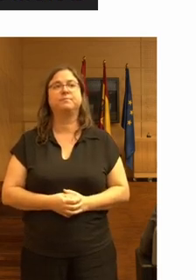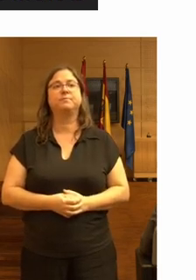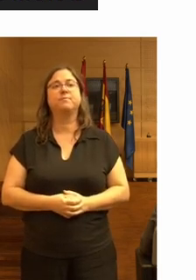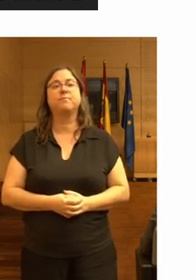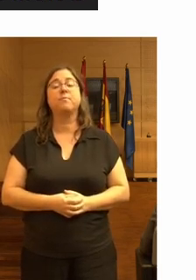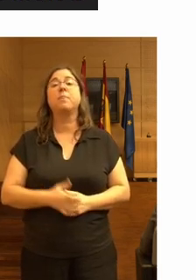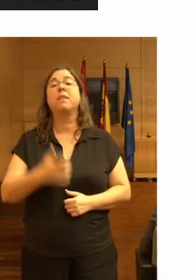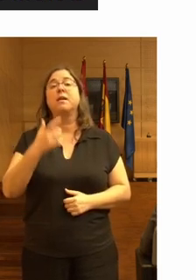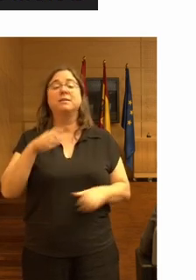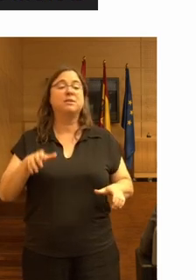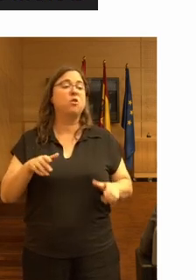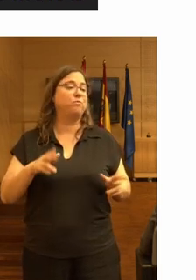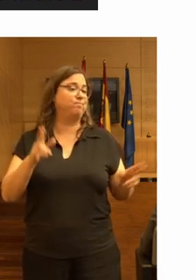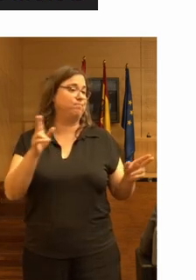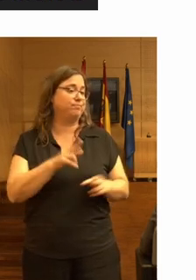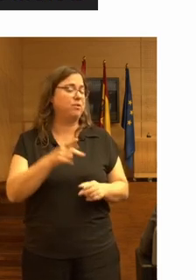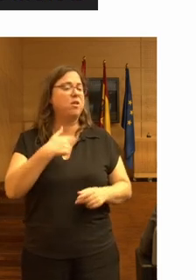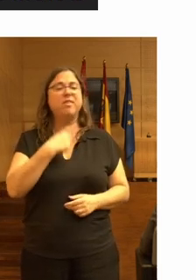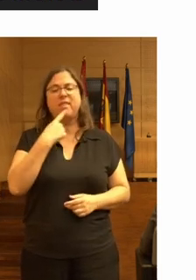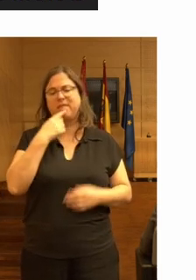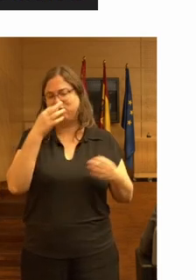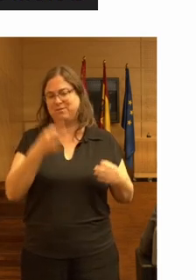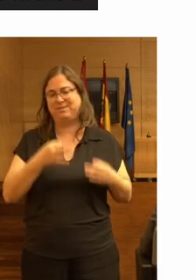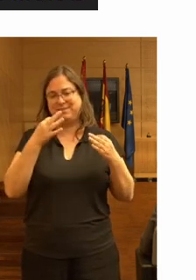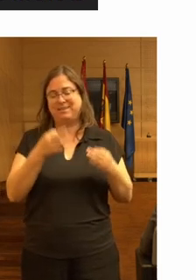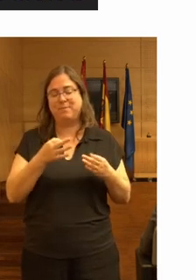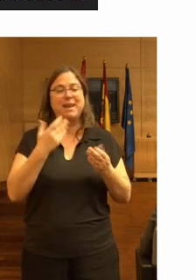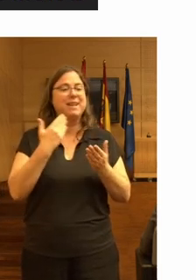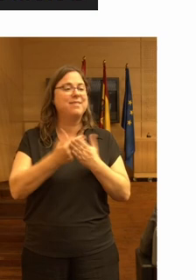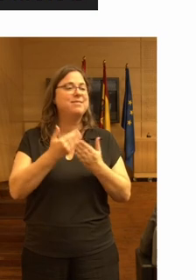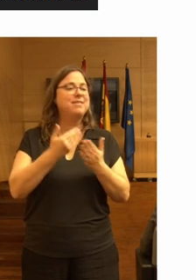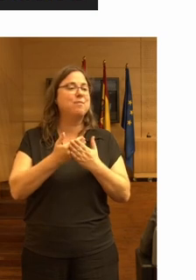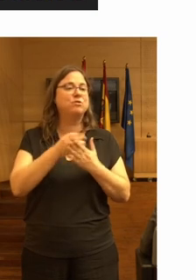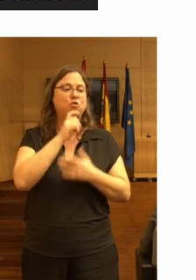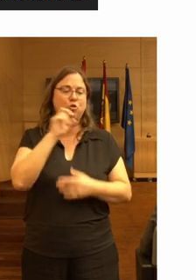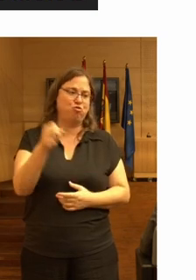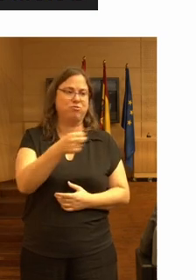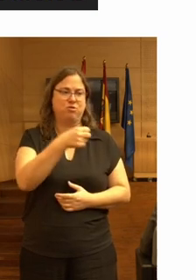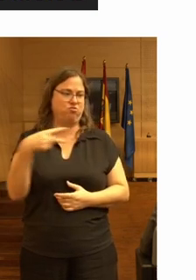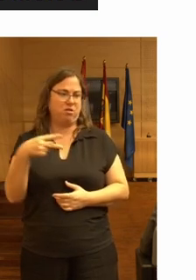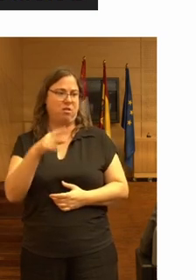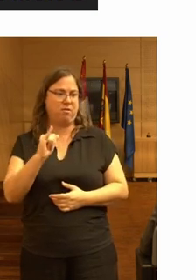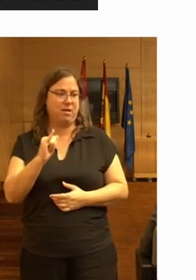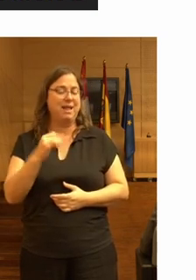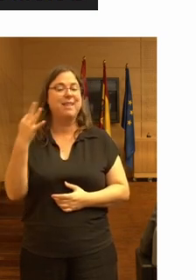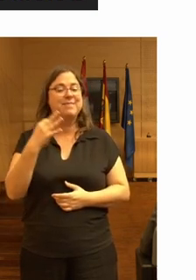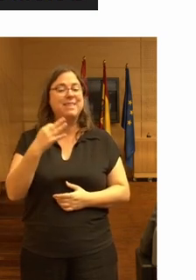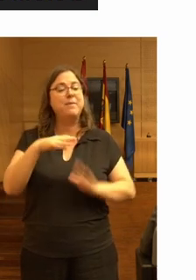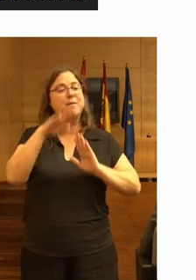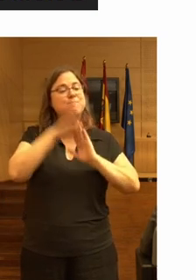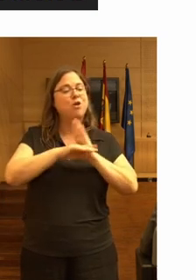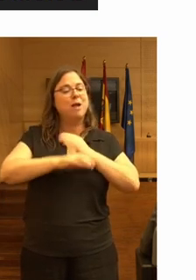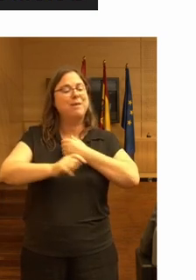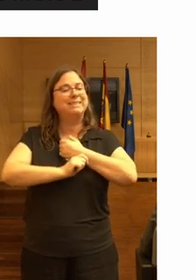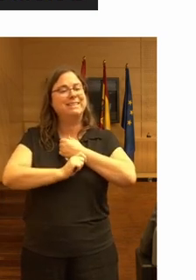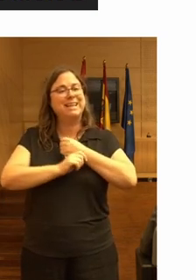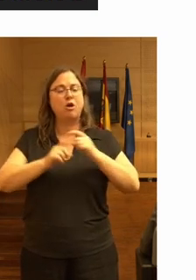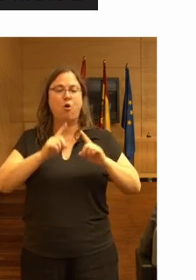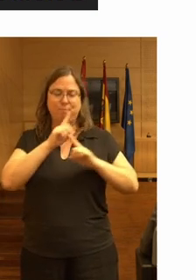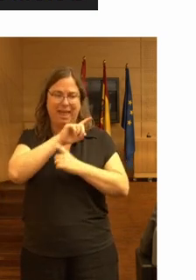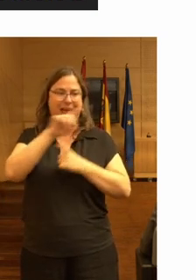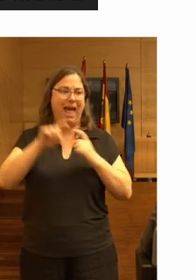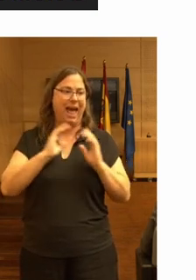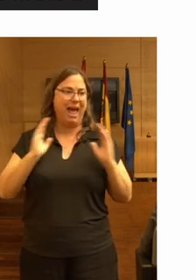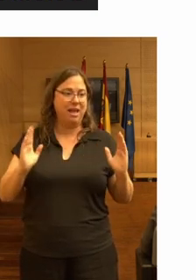La retirada de sujeciones, nosotros lo decimos siempre y eso se demuestra también en resultados. Tiene que ser el programa estratégico del año. Si uno se pone a